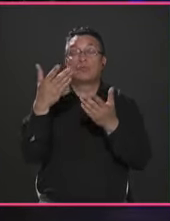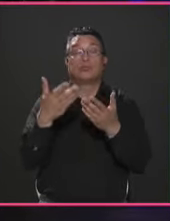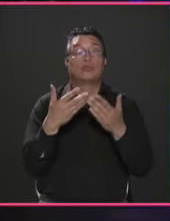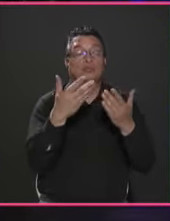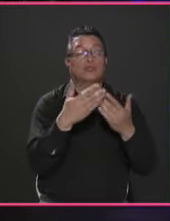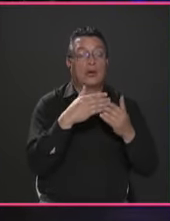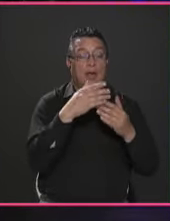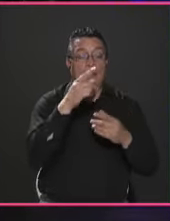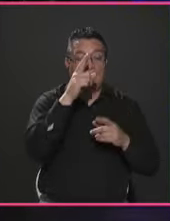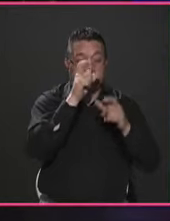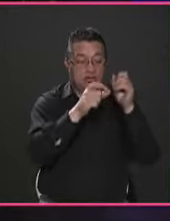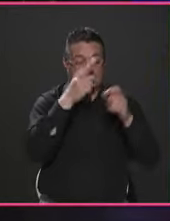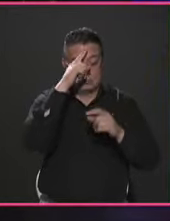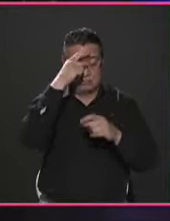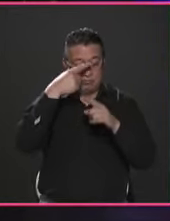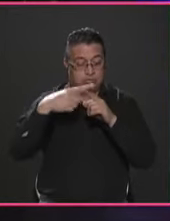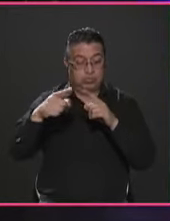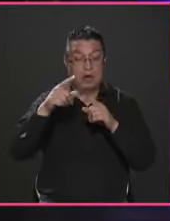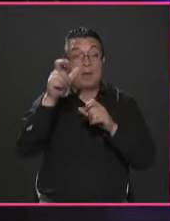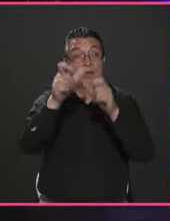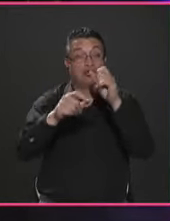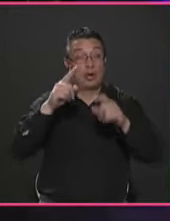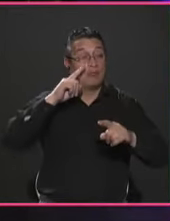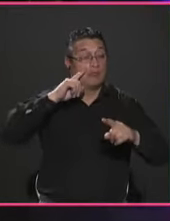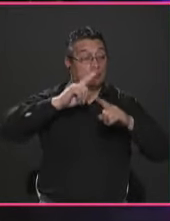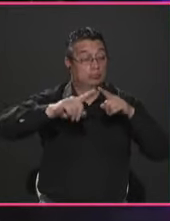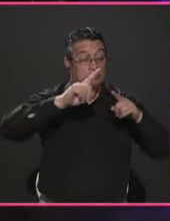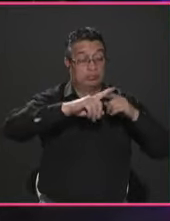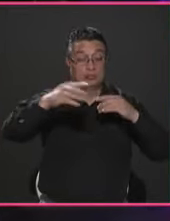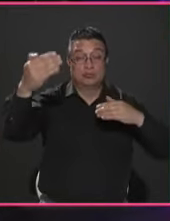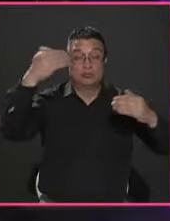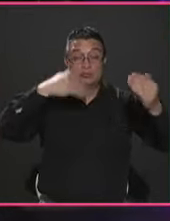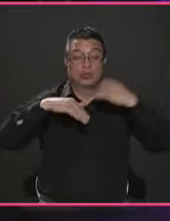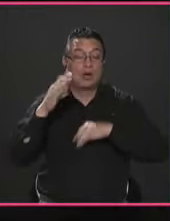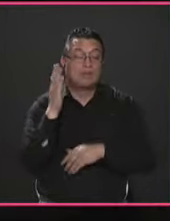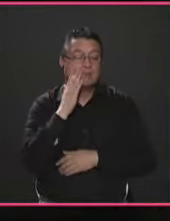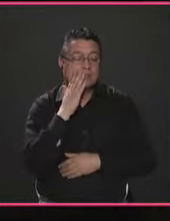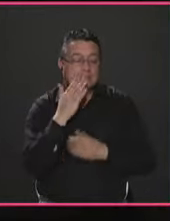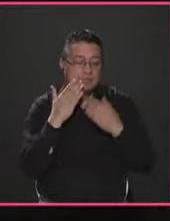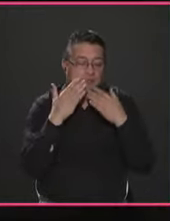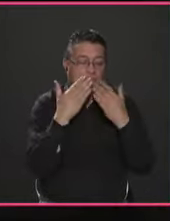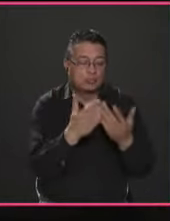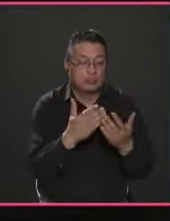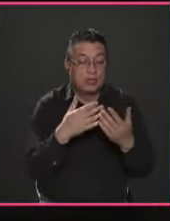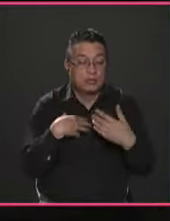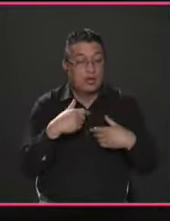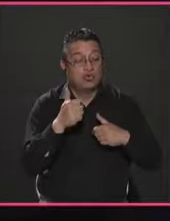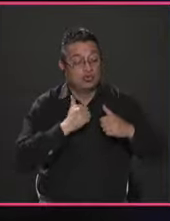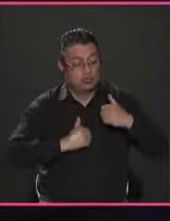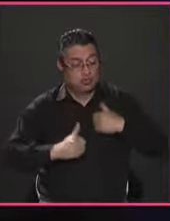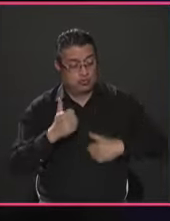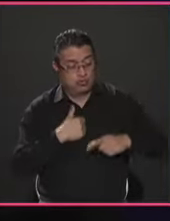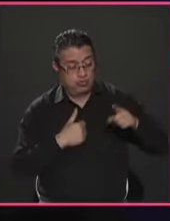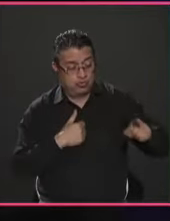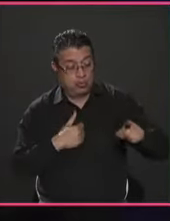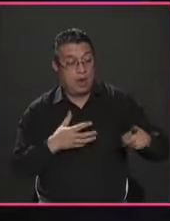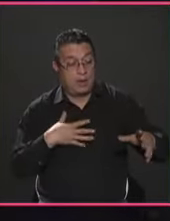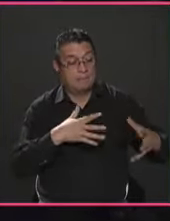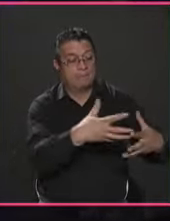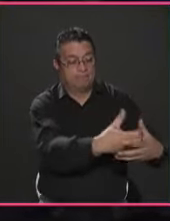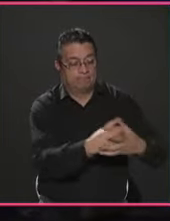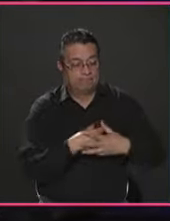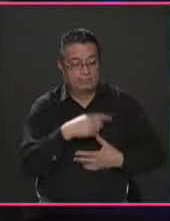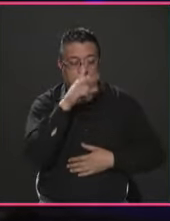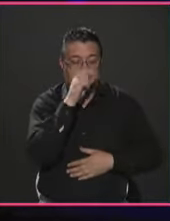extraños porque todas las personas que no conozco son extraños la virtud de la Misericordia que trata de tomar el sufrimiento de la persona Y asumirlo como si